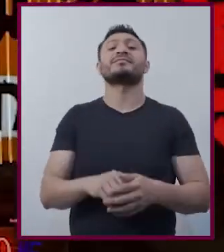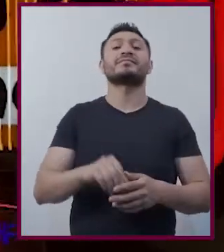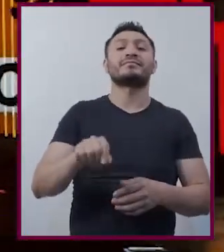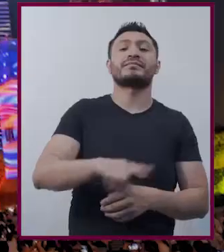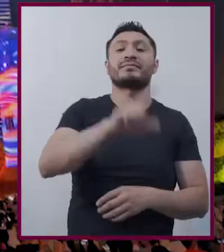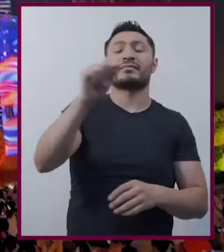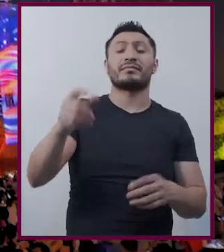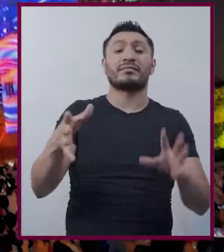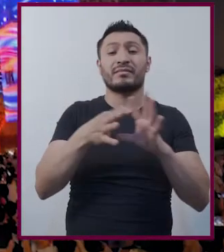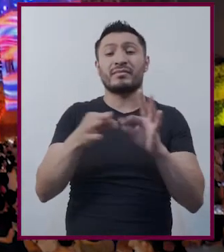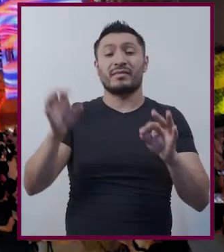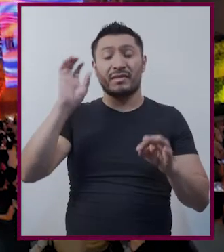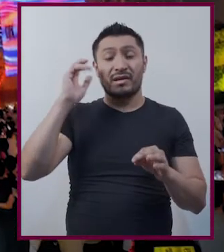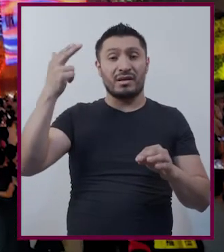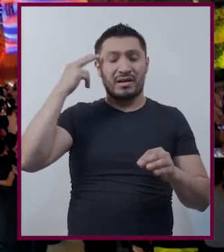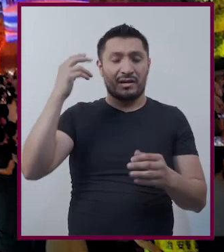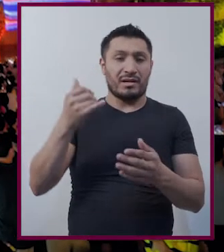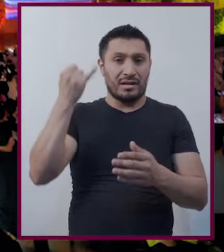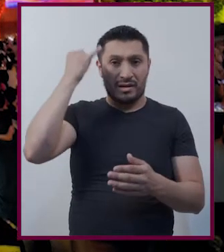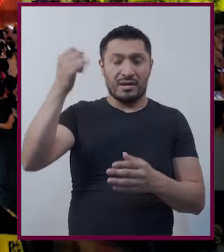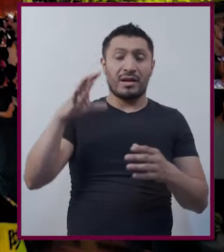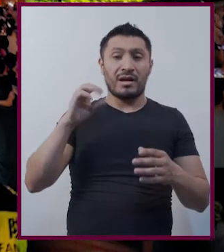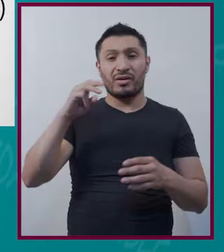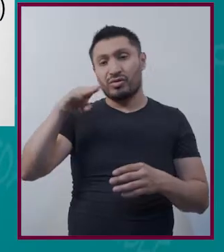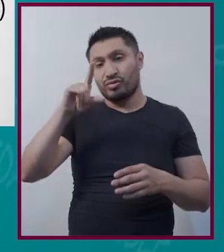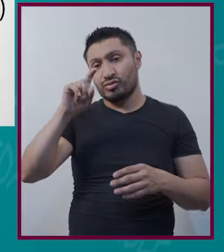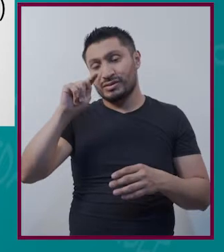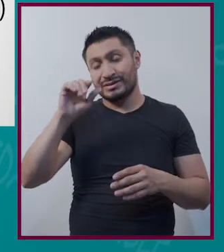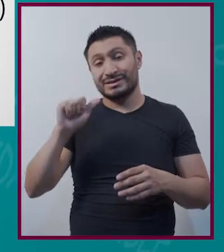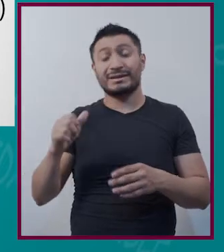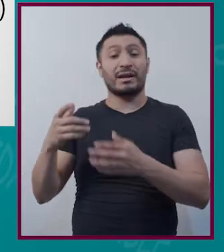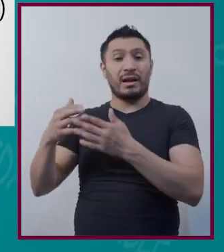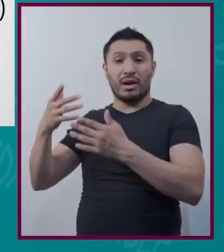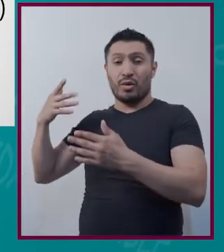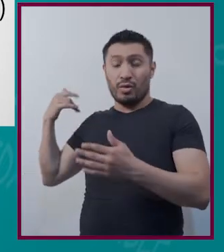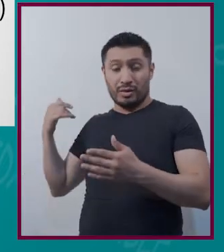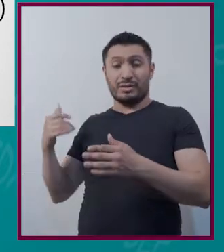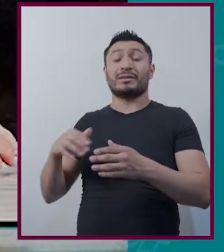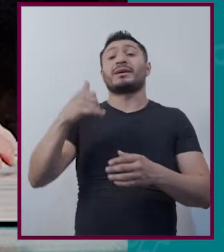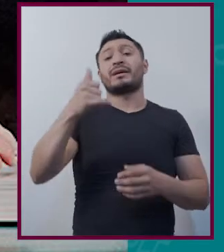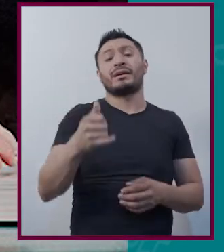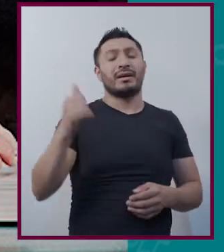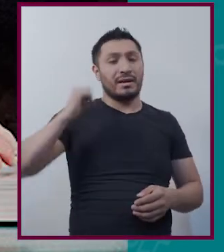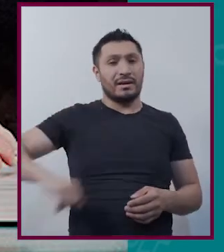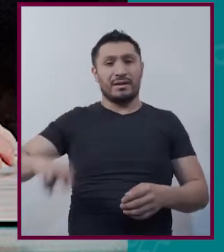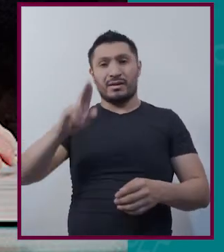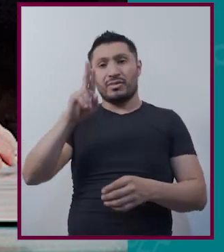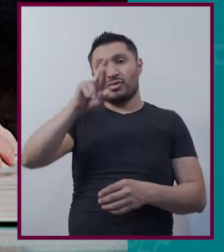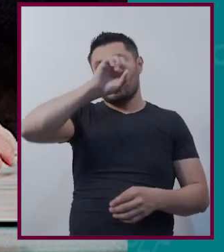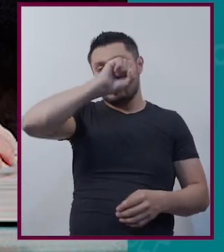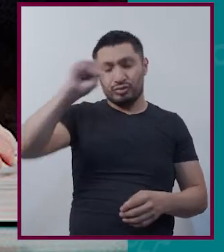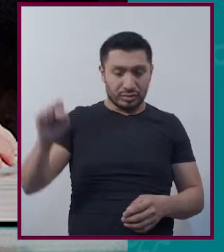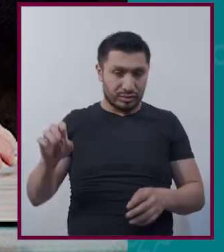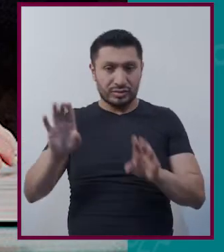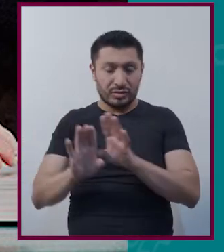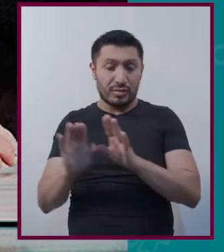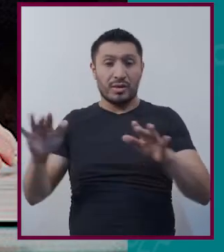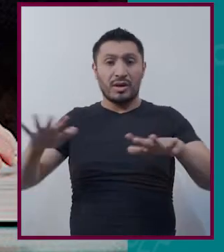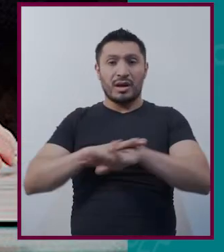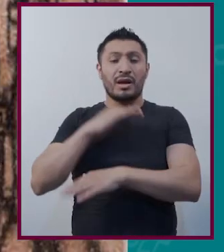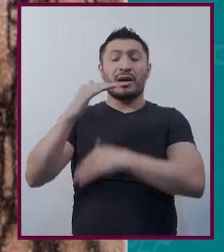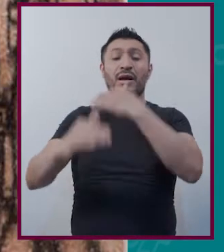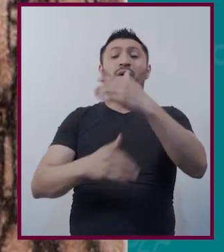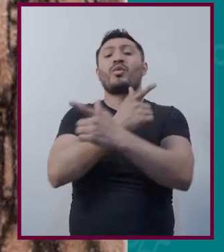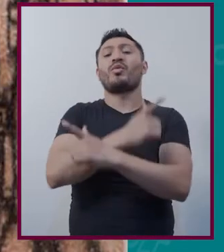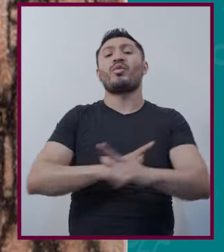de China, que va dejando atrás las ideas comunistas, y de la antigua Unión Soviética, donde el tránsito hacia el